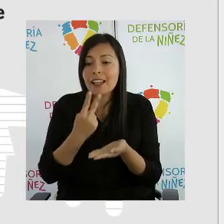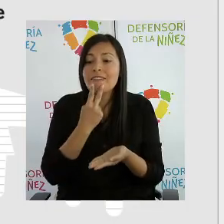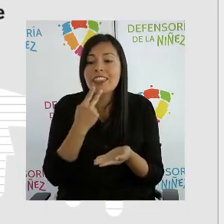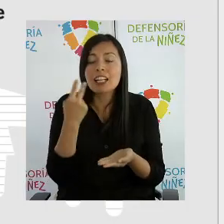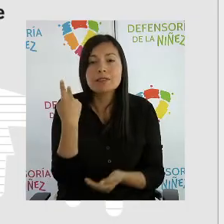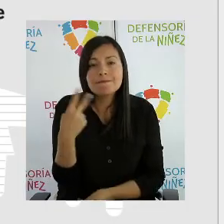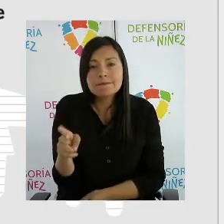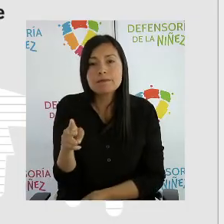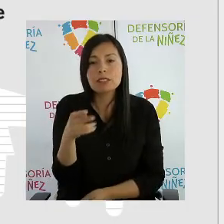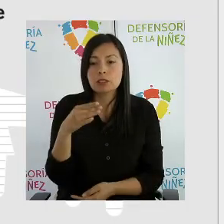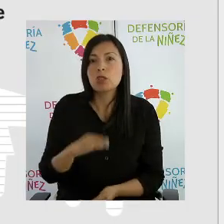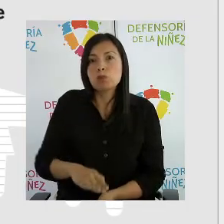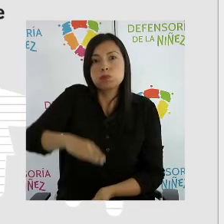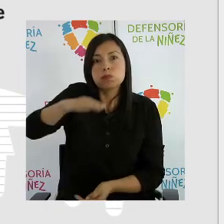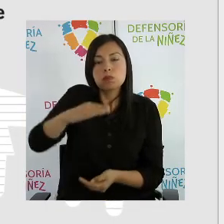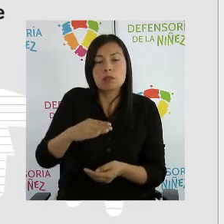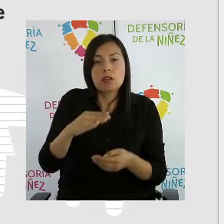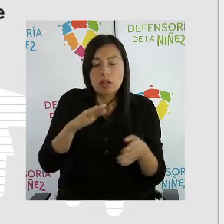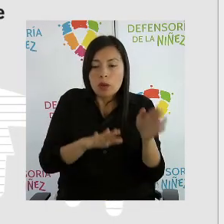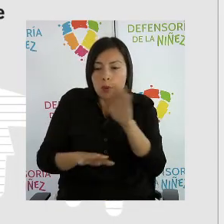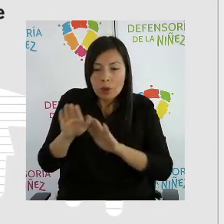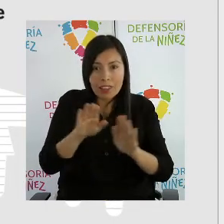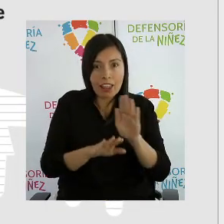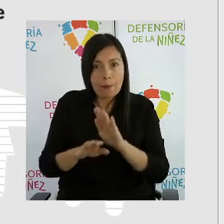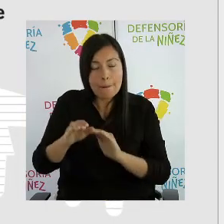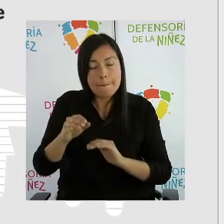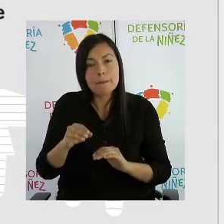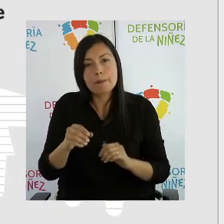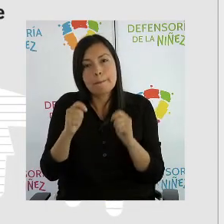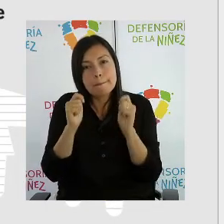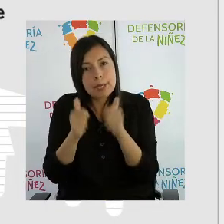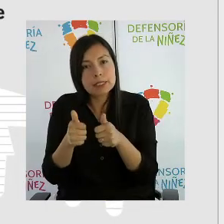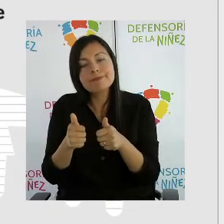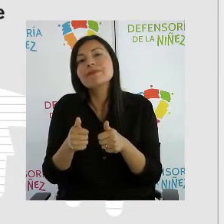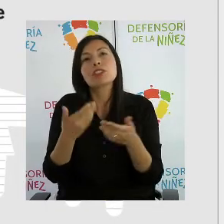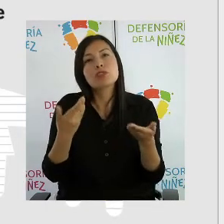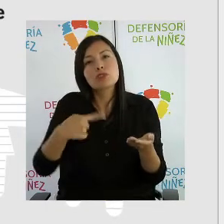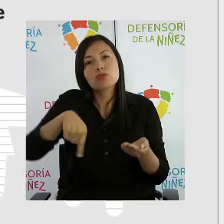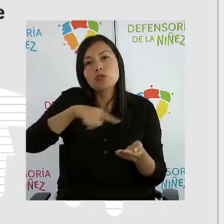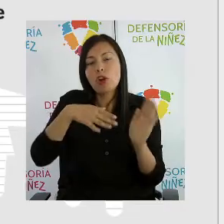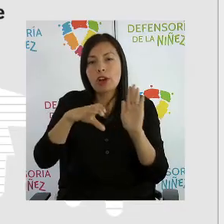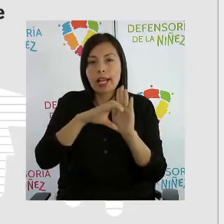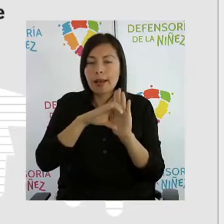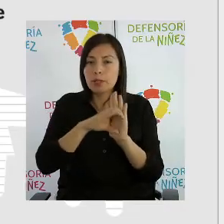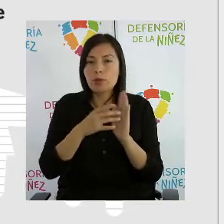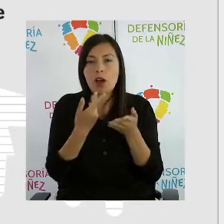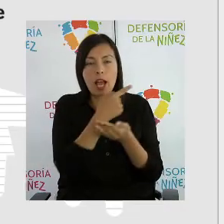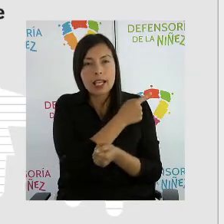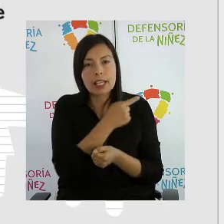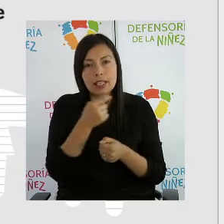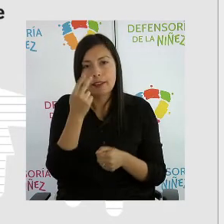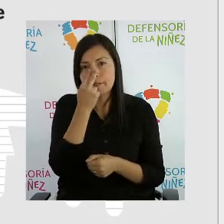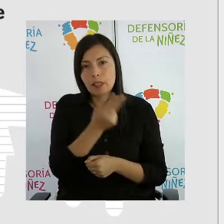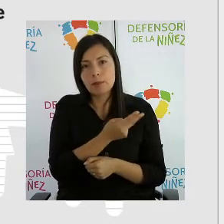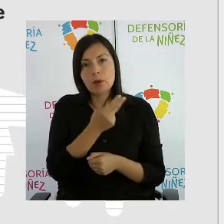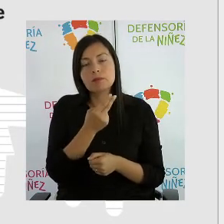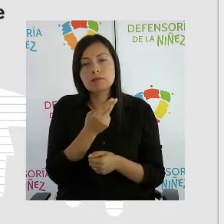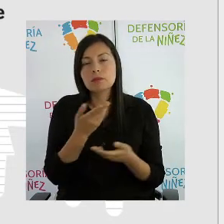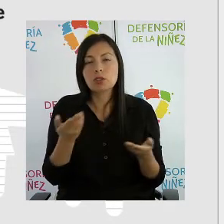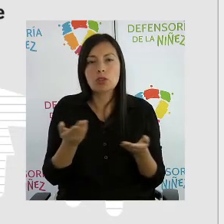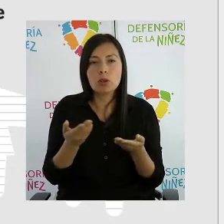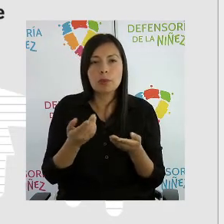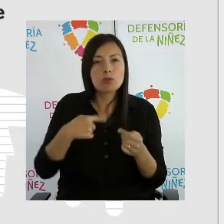de todos los niños que están bajo cuidado del Estado. Y por lo tanto lo que hicimos ahí en este capítulo es analizar muy detalladamente aquello, plantear